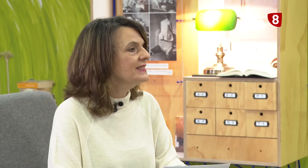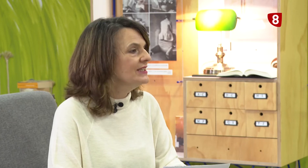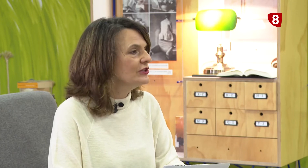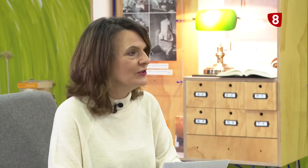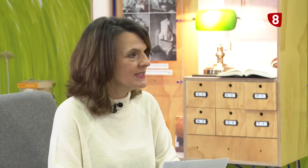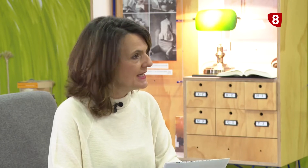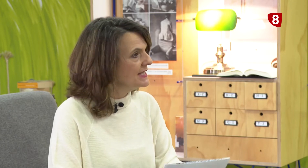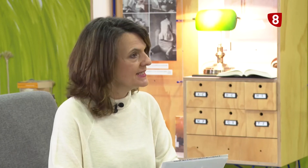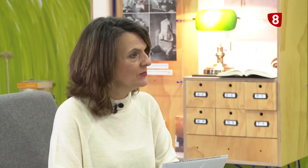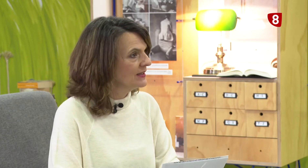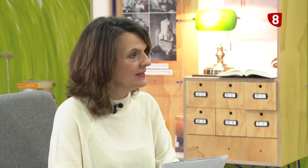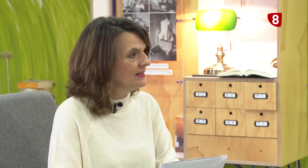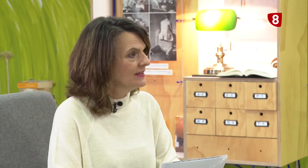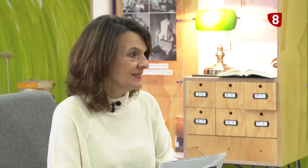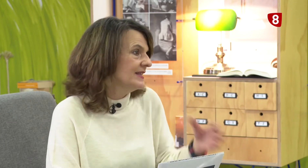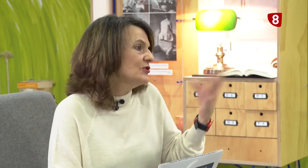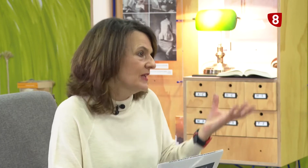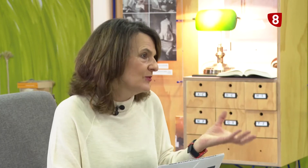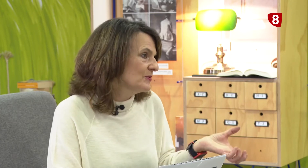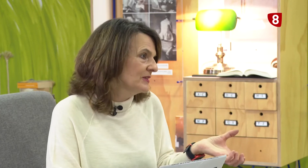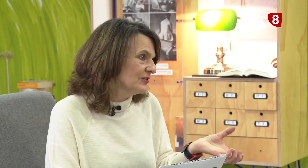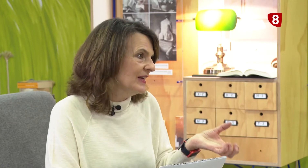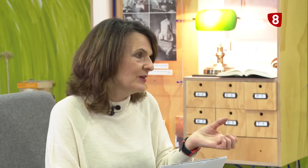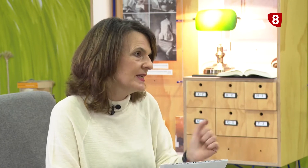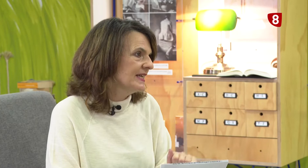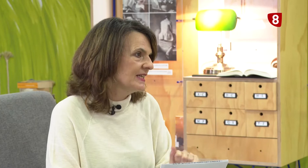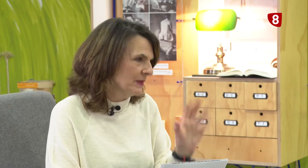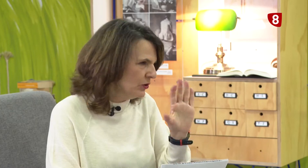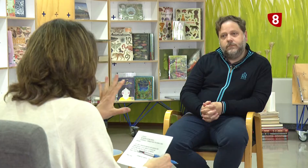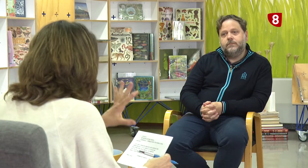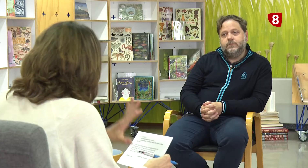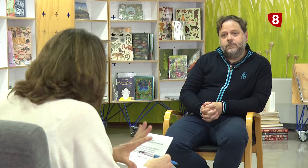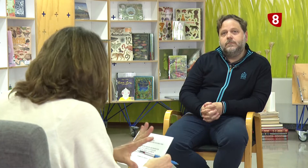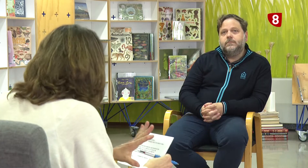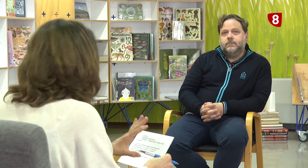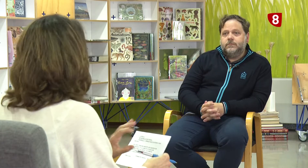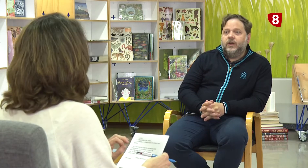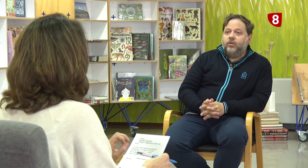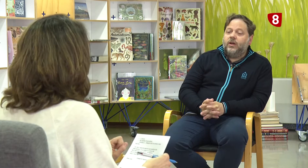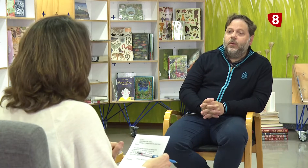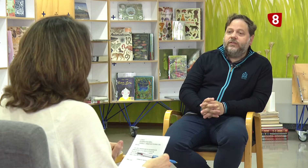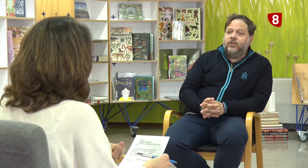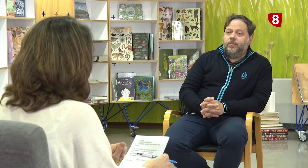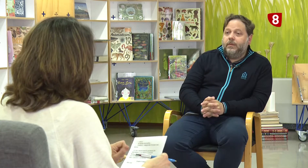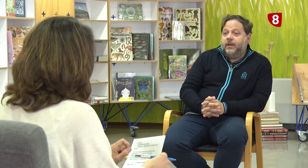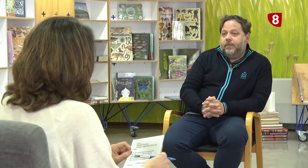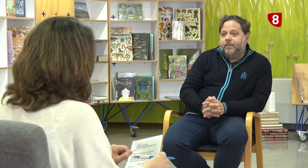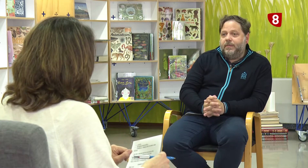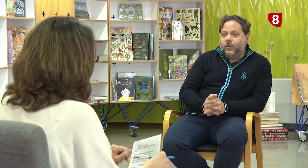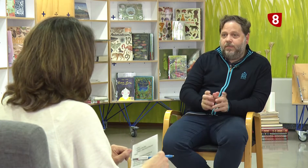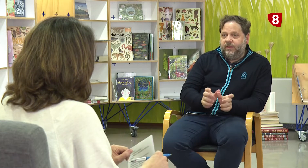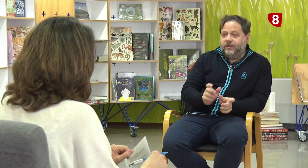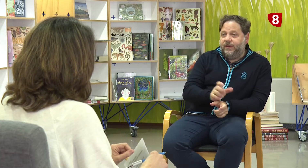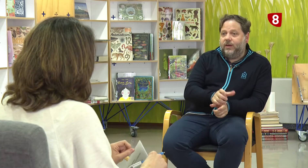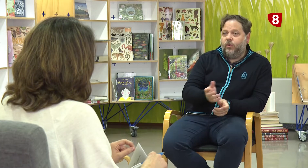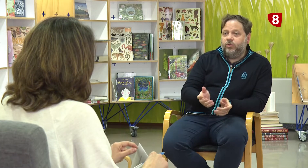Decimos de signos y no de señas, aunque se ha dicho en algunos momentos, la lengua de señas, mejor lengua de signos. Yo creo que lengua de signos, en